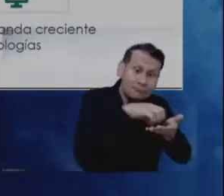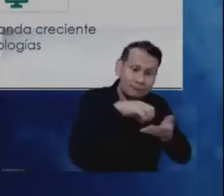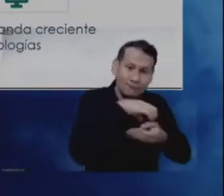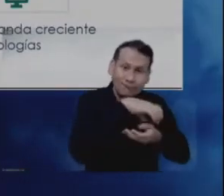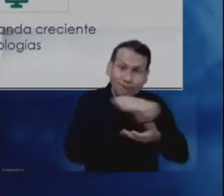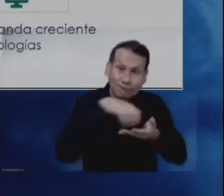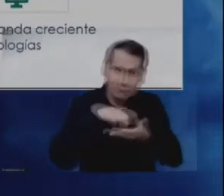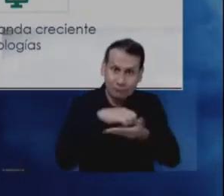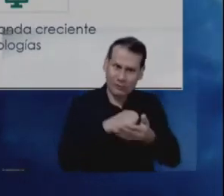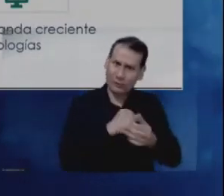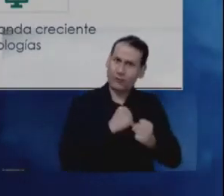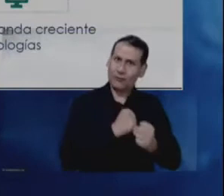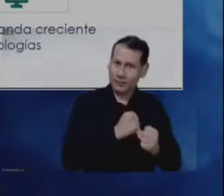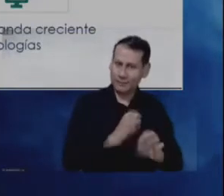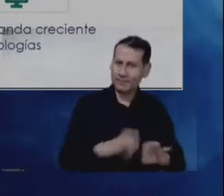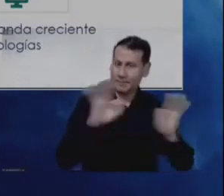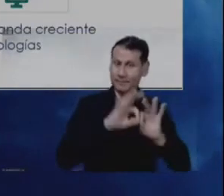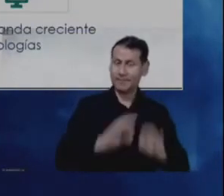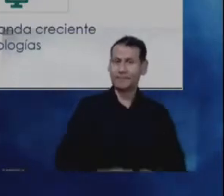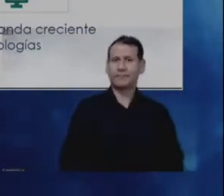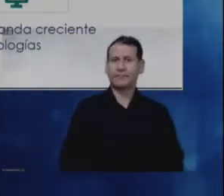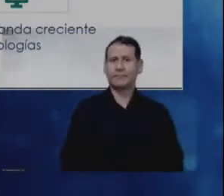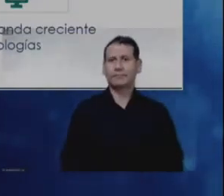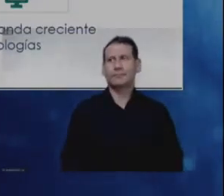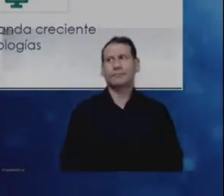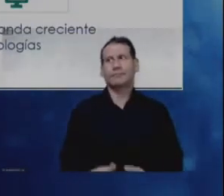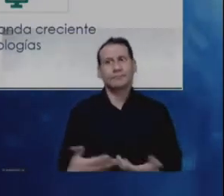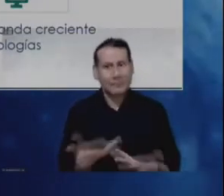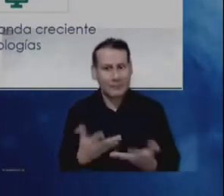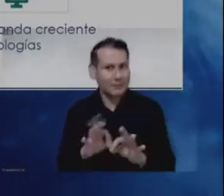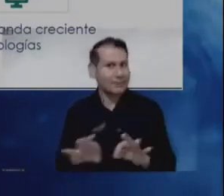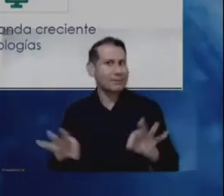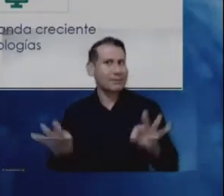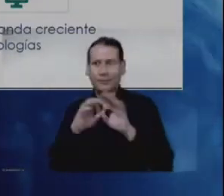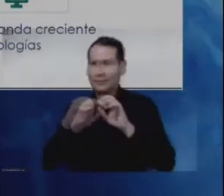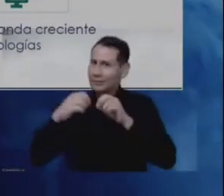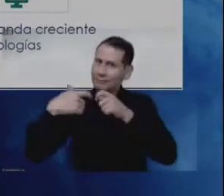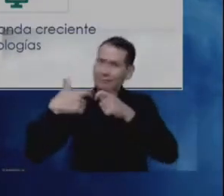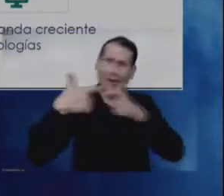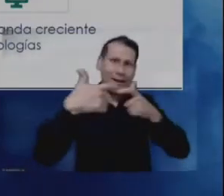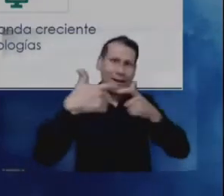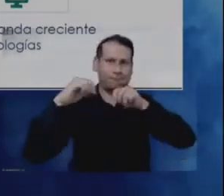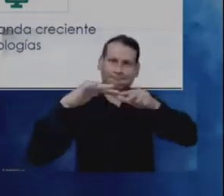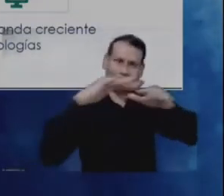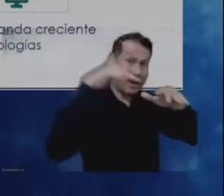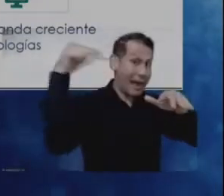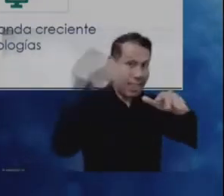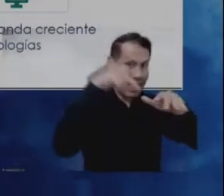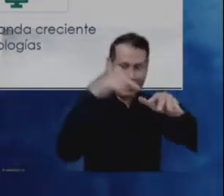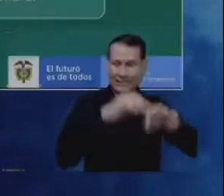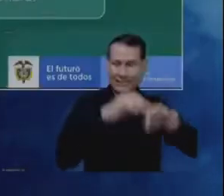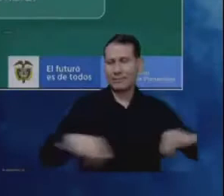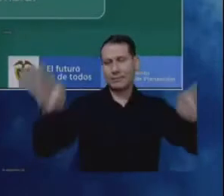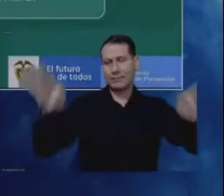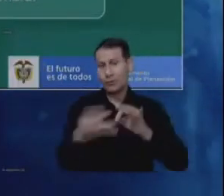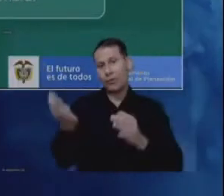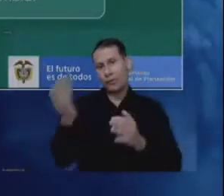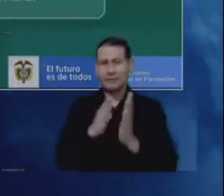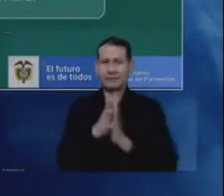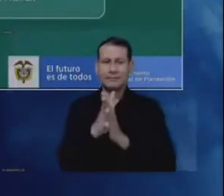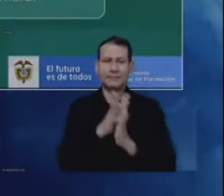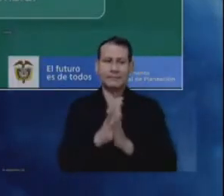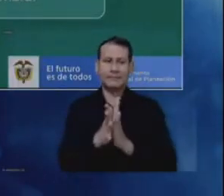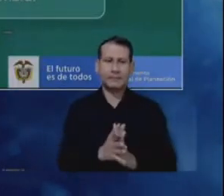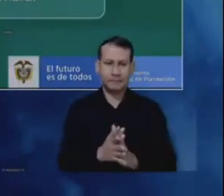juega, digamos, un papel preponderante, pues el tema del espectro. Adelante, por favor.